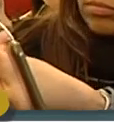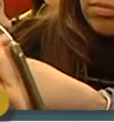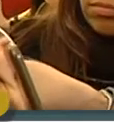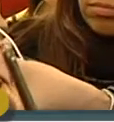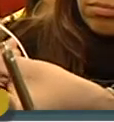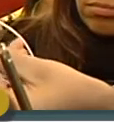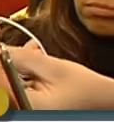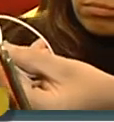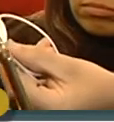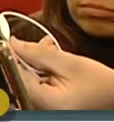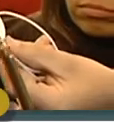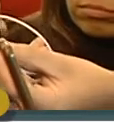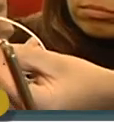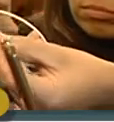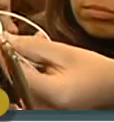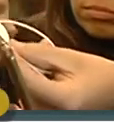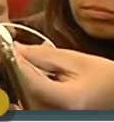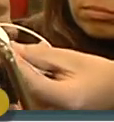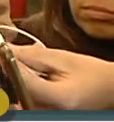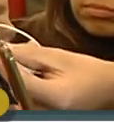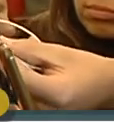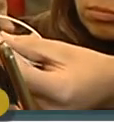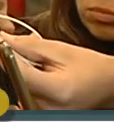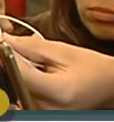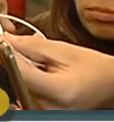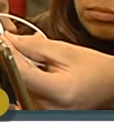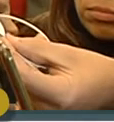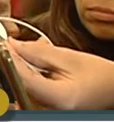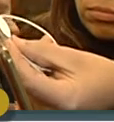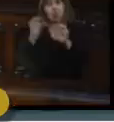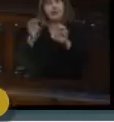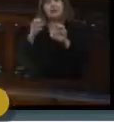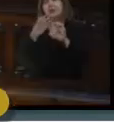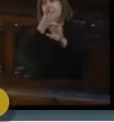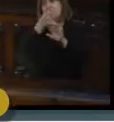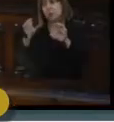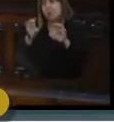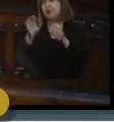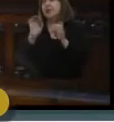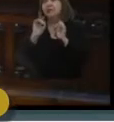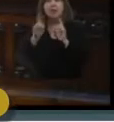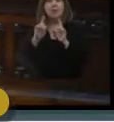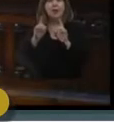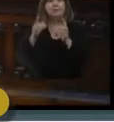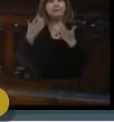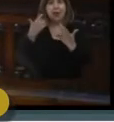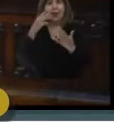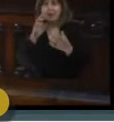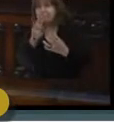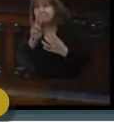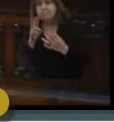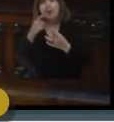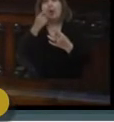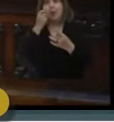cámaras a escuchar, que siempre vienen, sus propios funcionarios no vinieron. Es decir, que creo que tenemos un